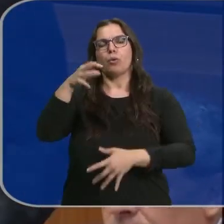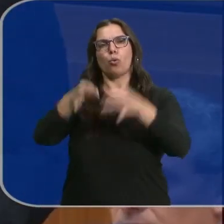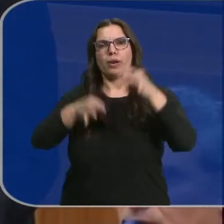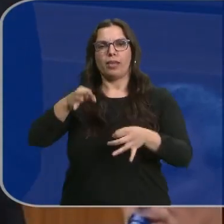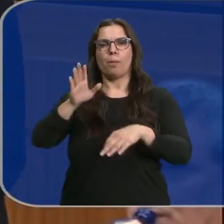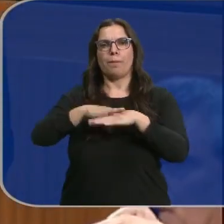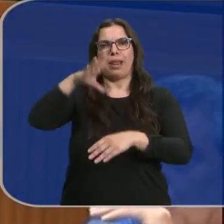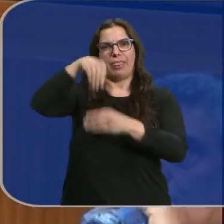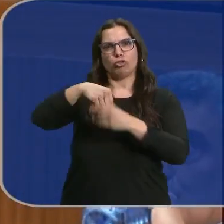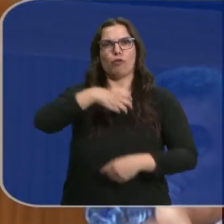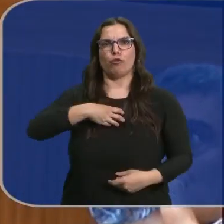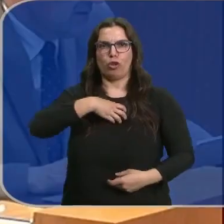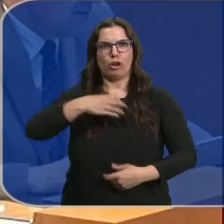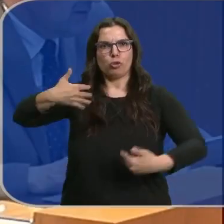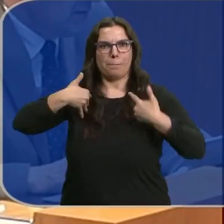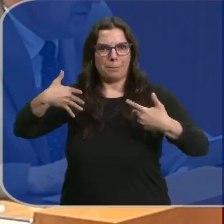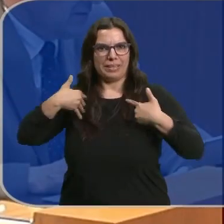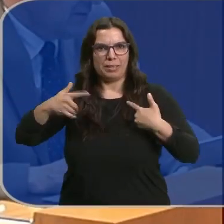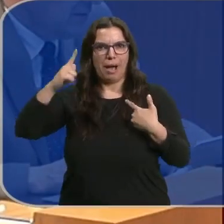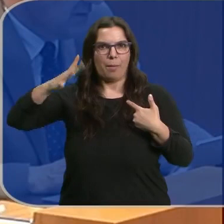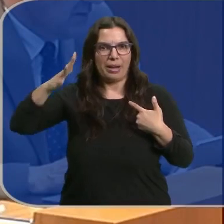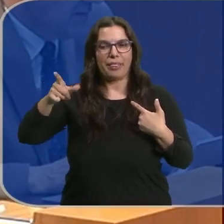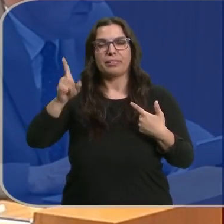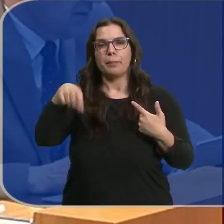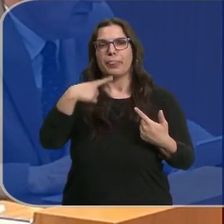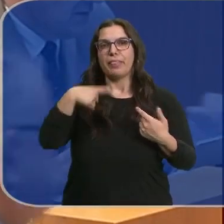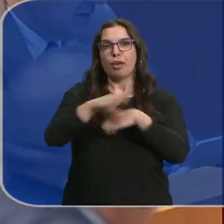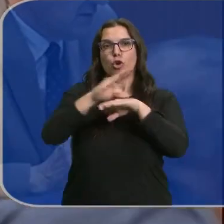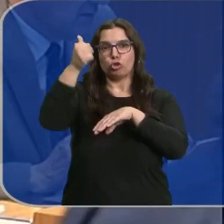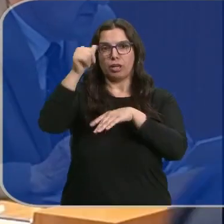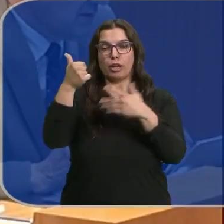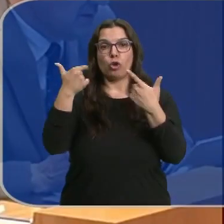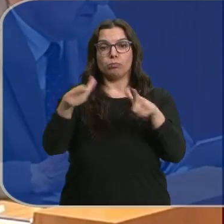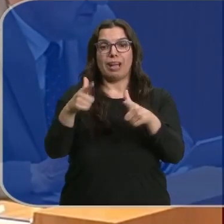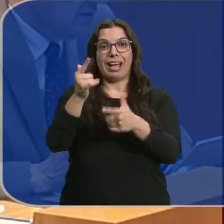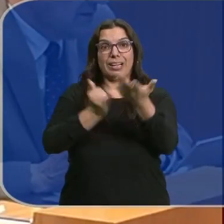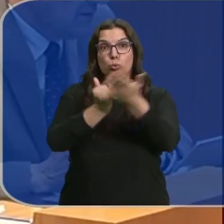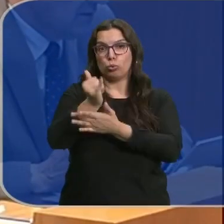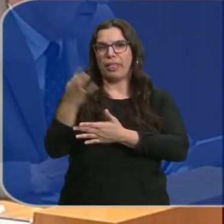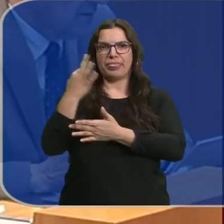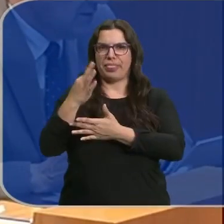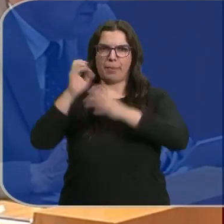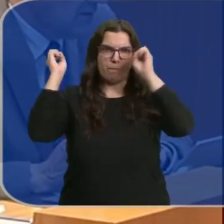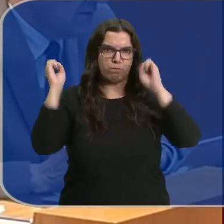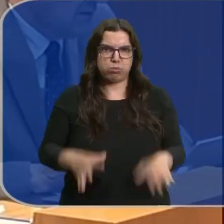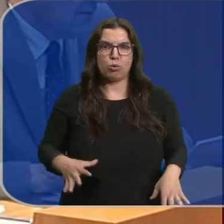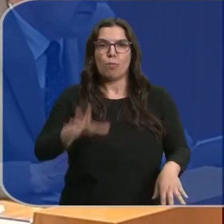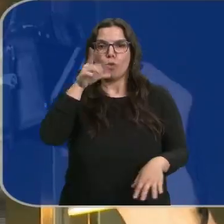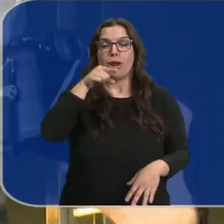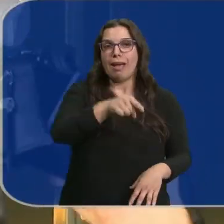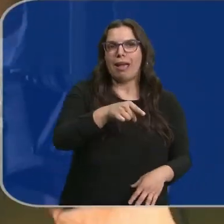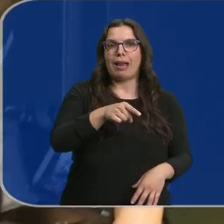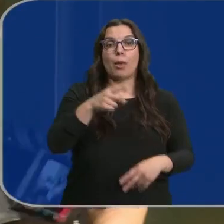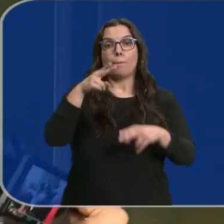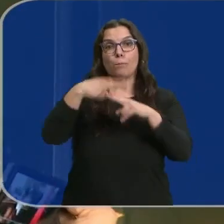de amenazas. El procurador de Ciudadanos exigirá la reprobación del consejero de Agricultura por poner en cuestión, dice, las políticas de salud